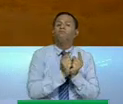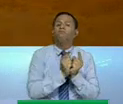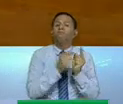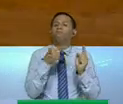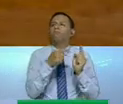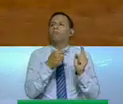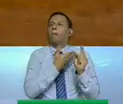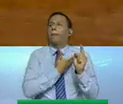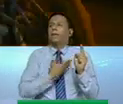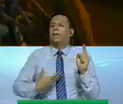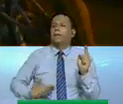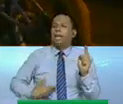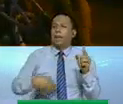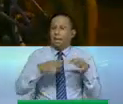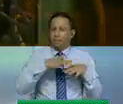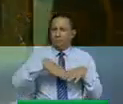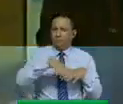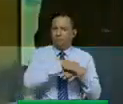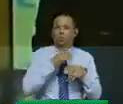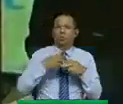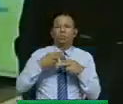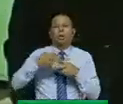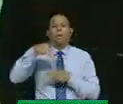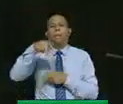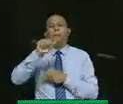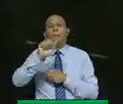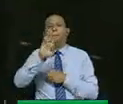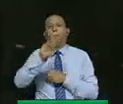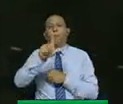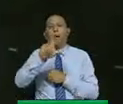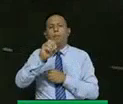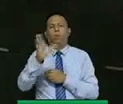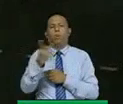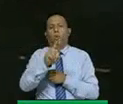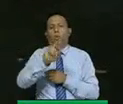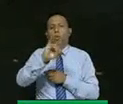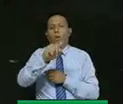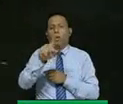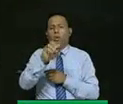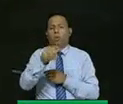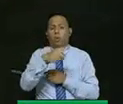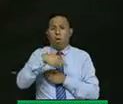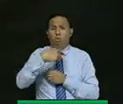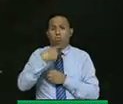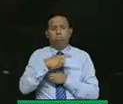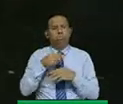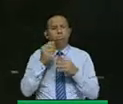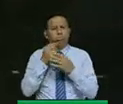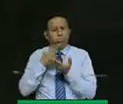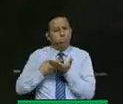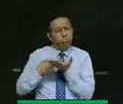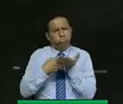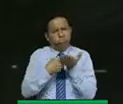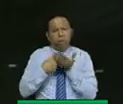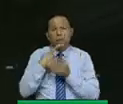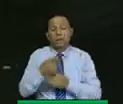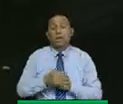de esa área, Pablo Rizzo, ¿cómo está? Muy buenas noches, que también está aquí con los funcionarios monitoreando, pero él nos adelanta